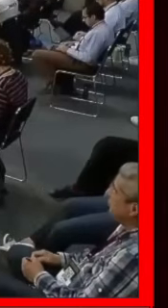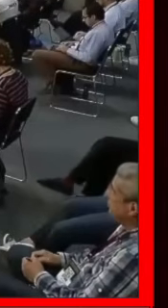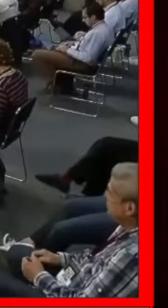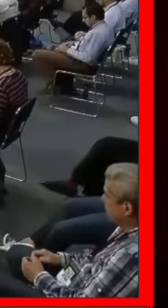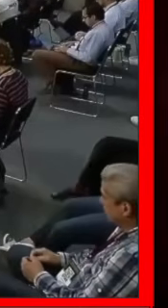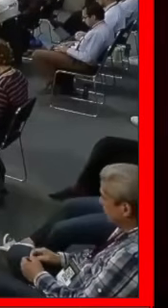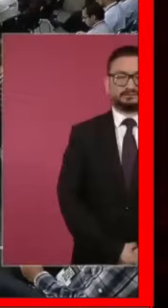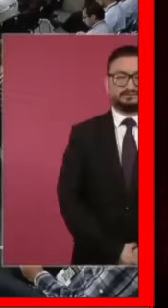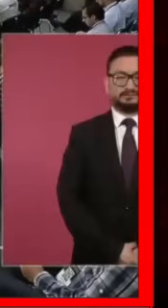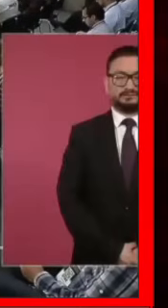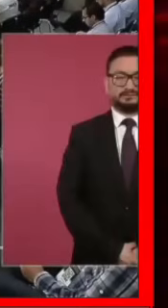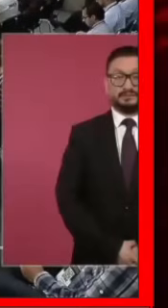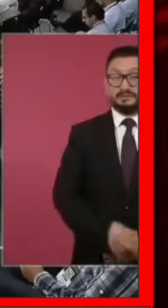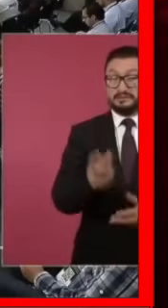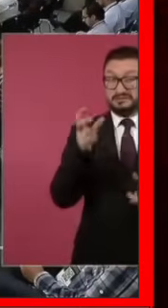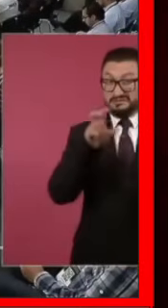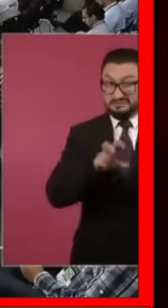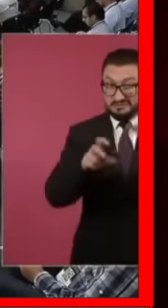Cuando no…